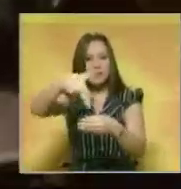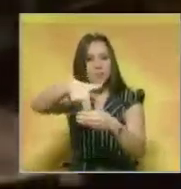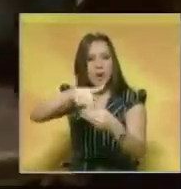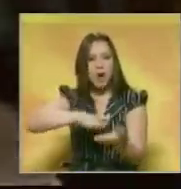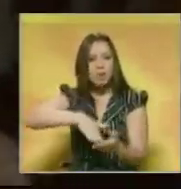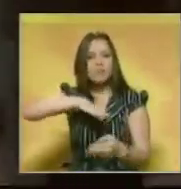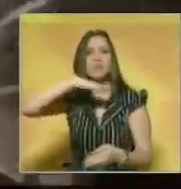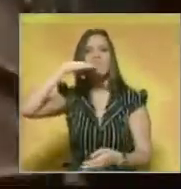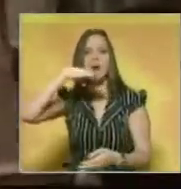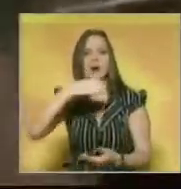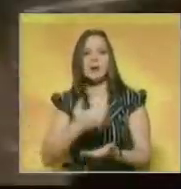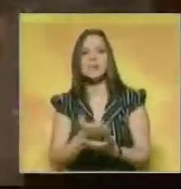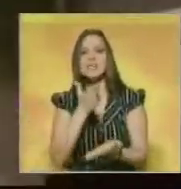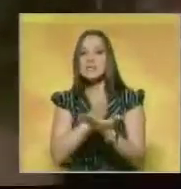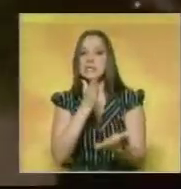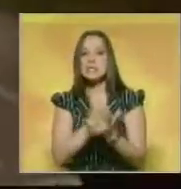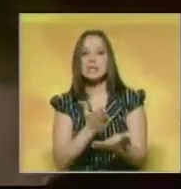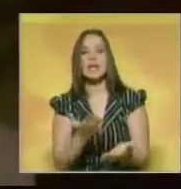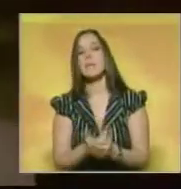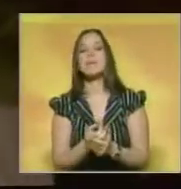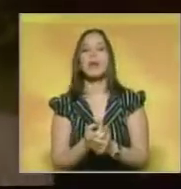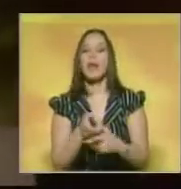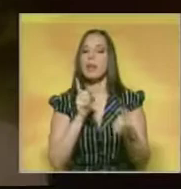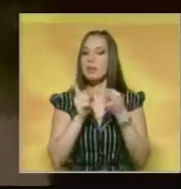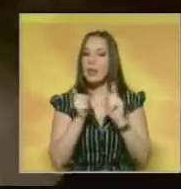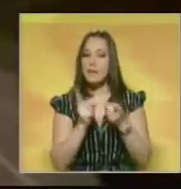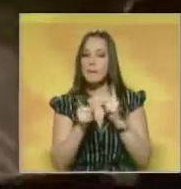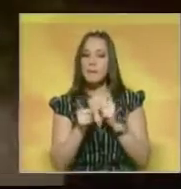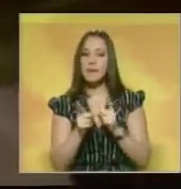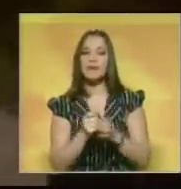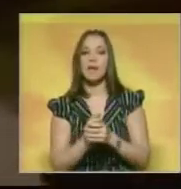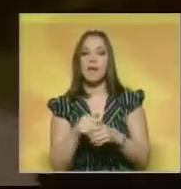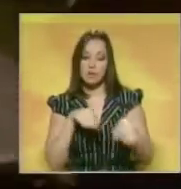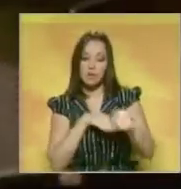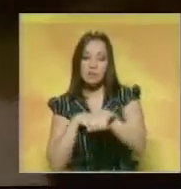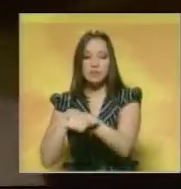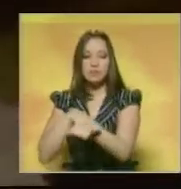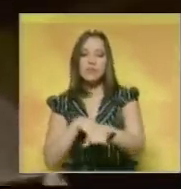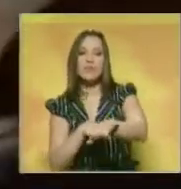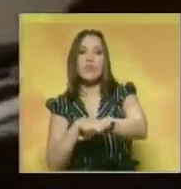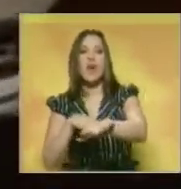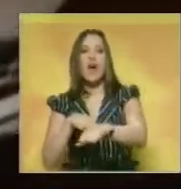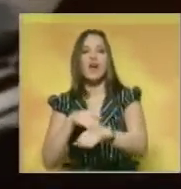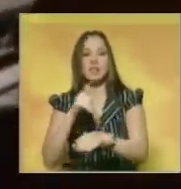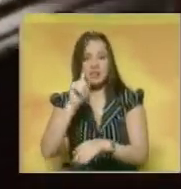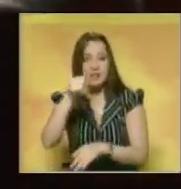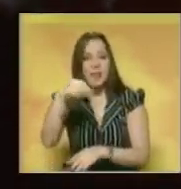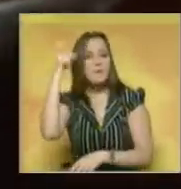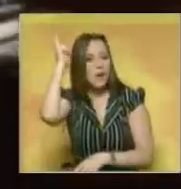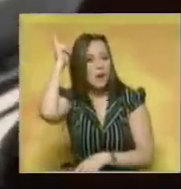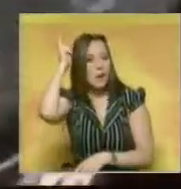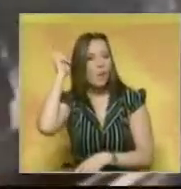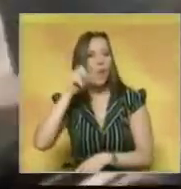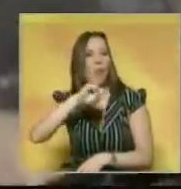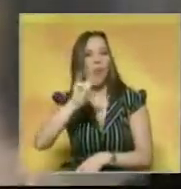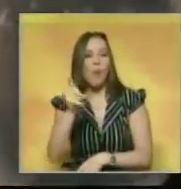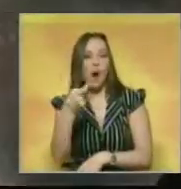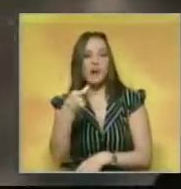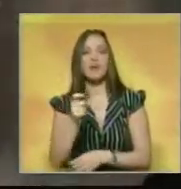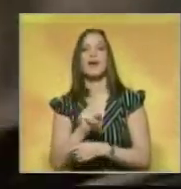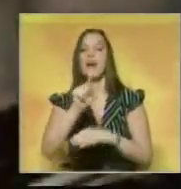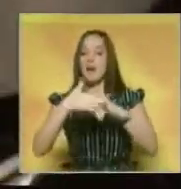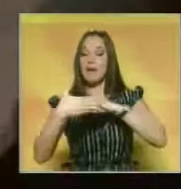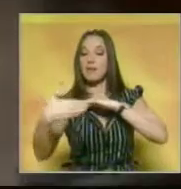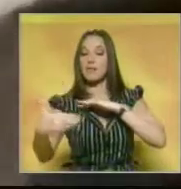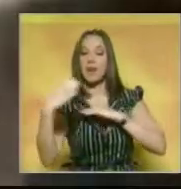combustible recorren constantemente, de acuerdo con la policía, las carreteras de Cesar y La Guajira. También las vías que hacen parte de la línea de